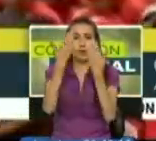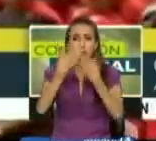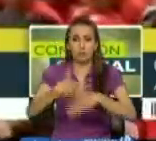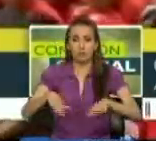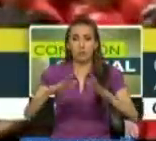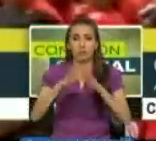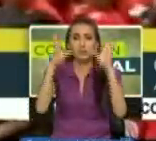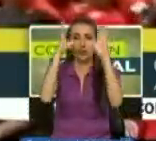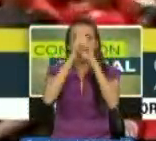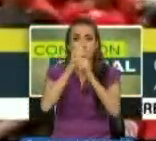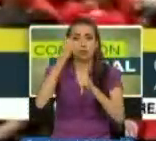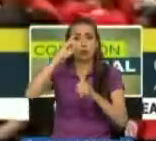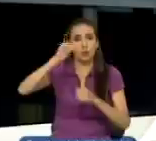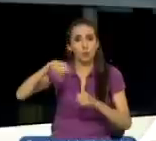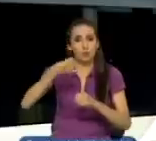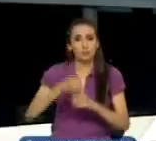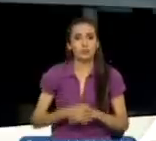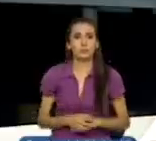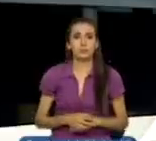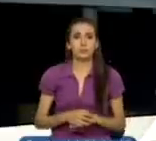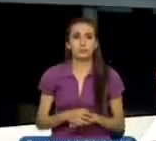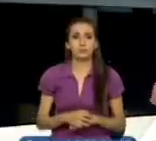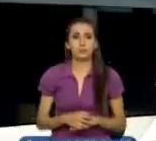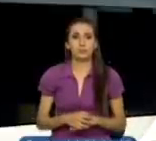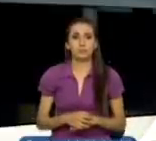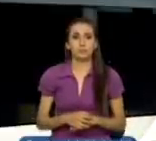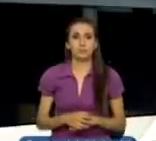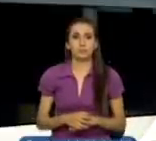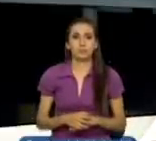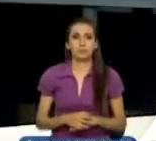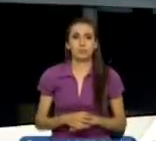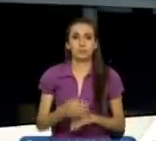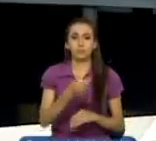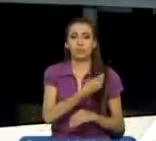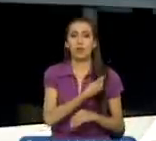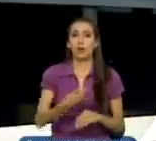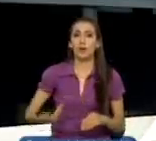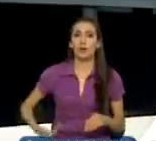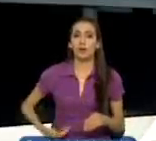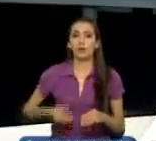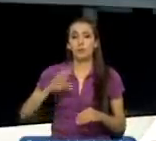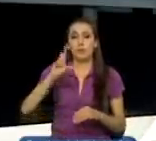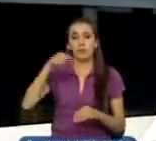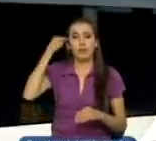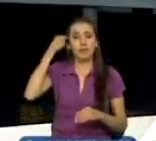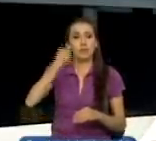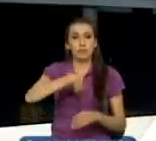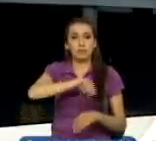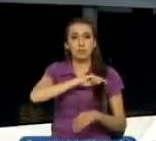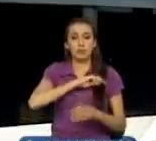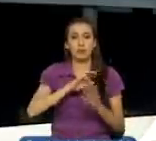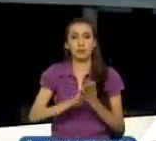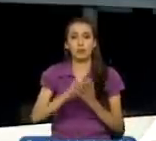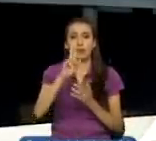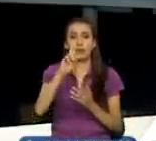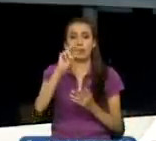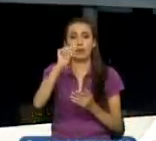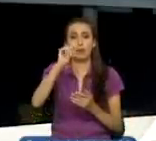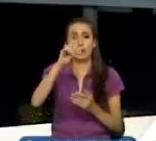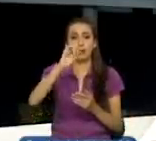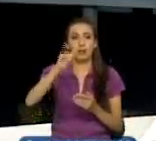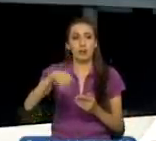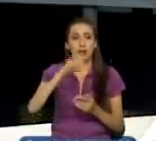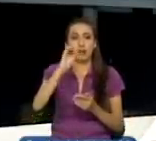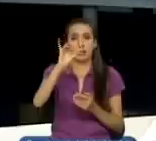a la medianoche de este jueves y el presidente del gobierno español El conservador Mariano rajoy declaró en la